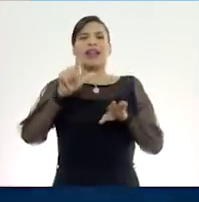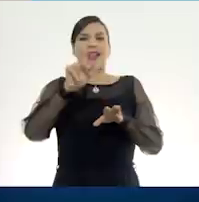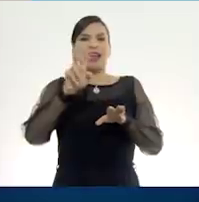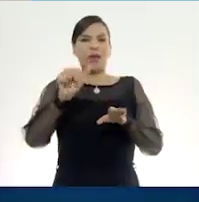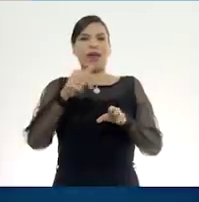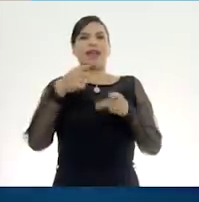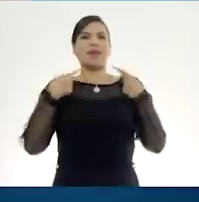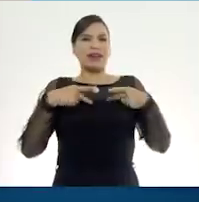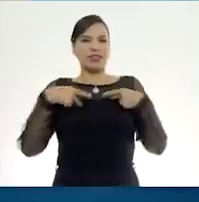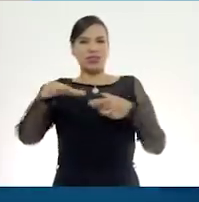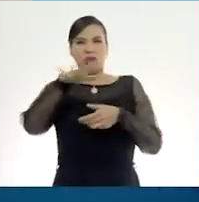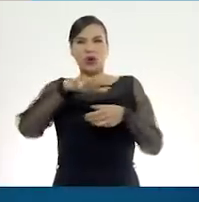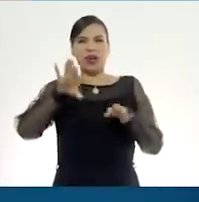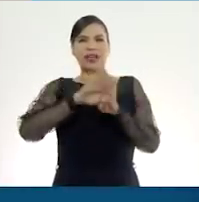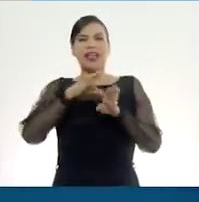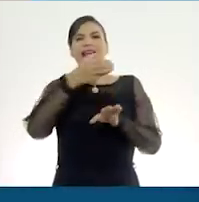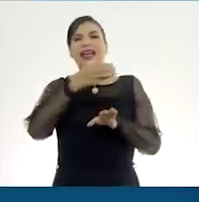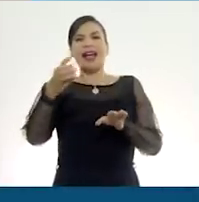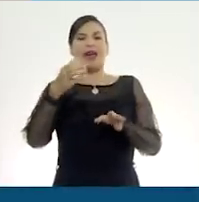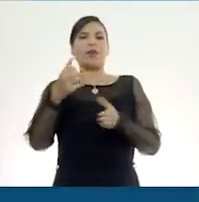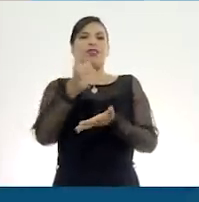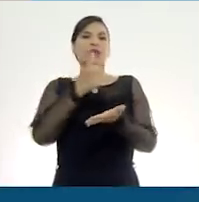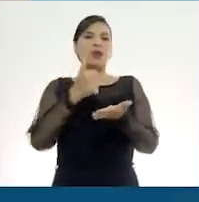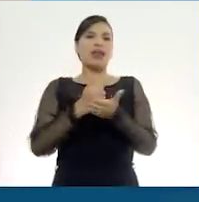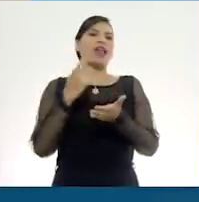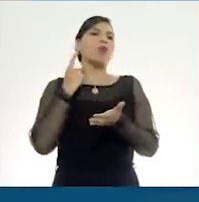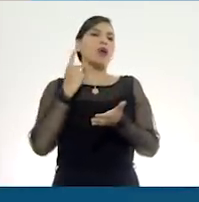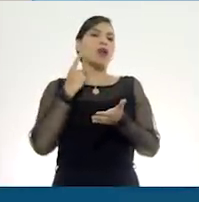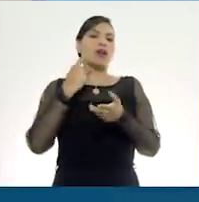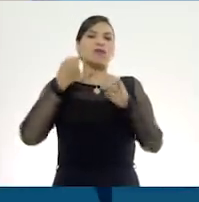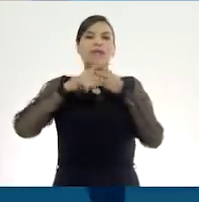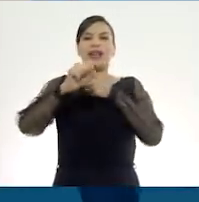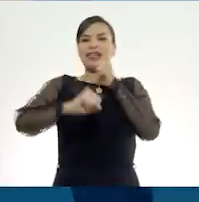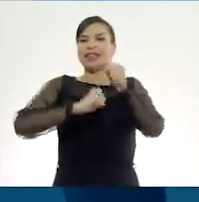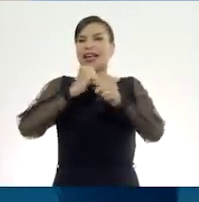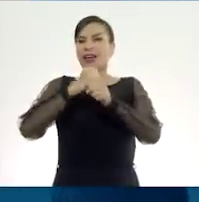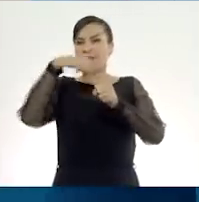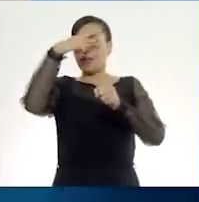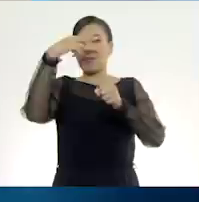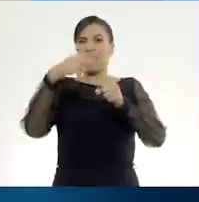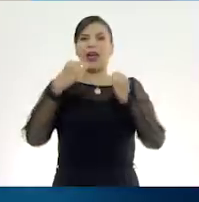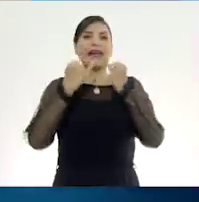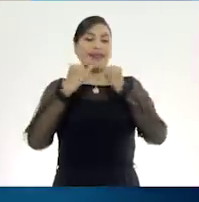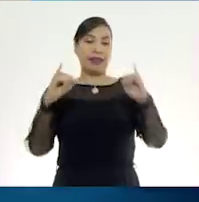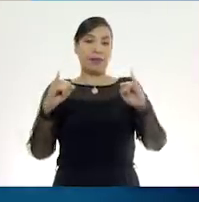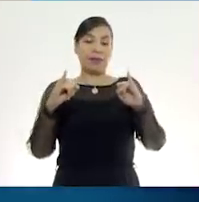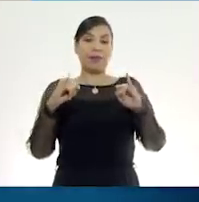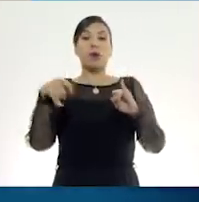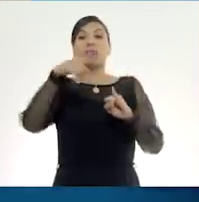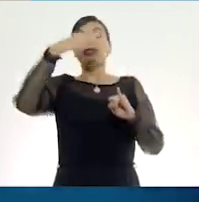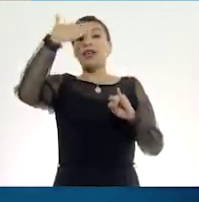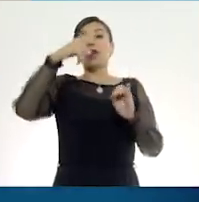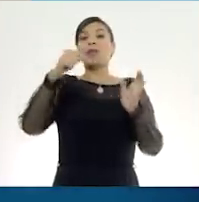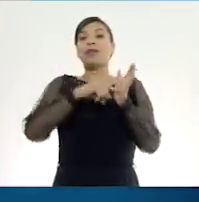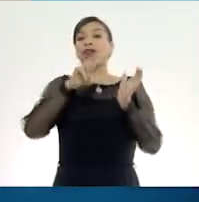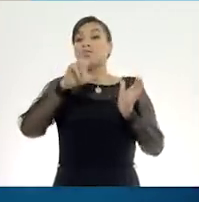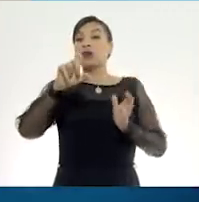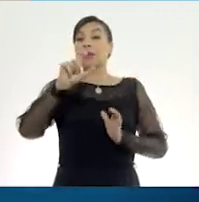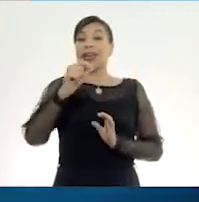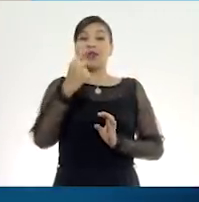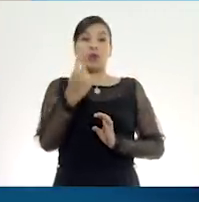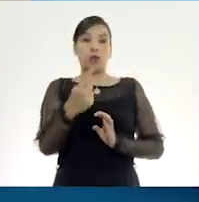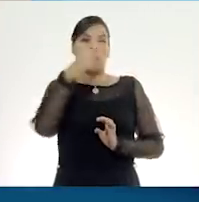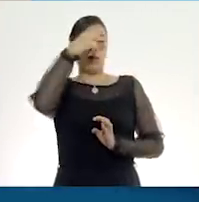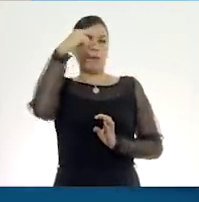campo y la ciudad, el contexto político de los primeros años del México independiente. Como sabes, en